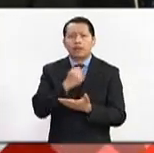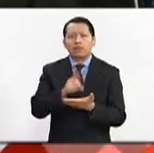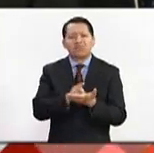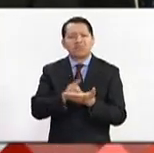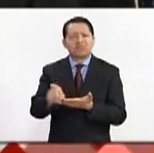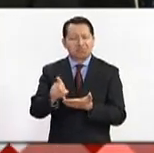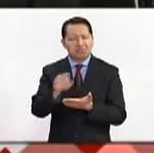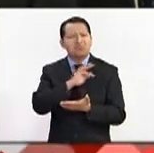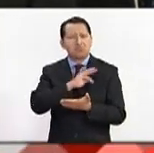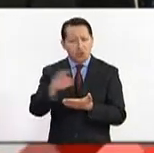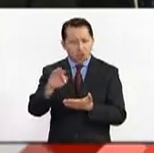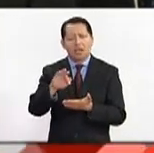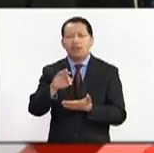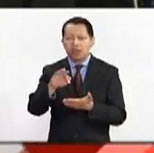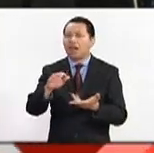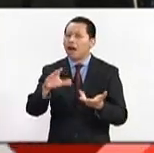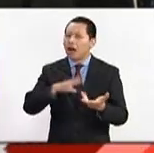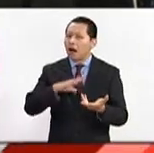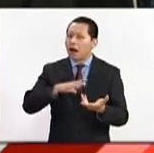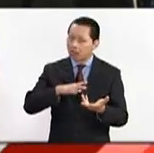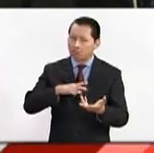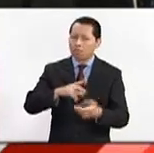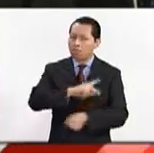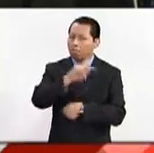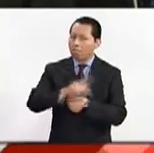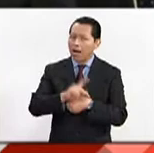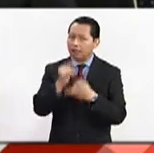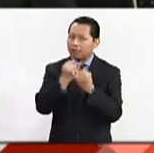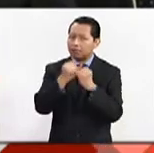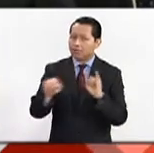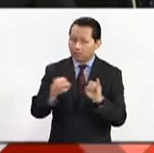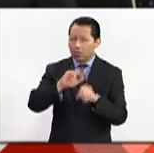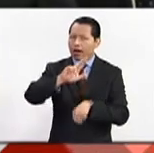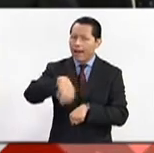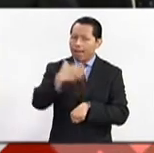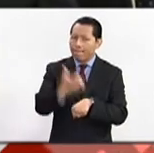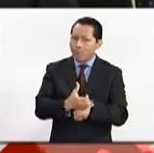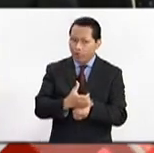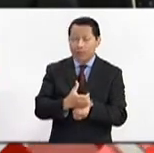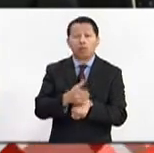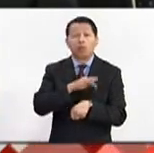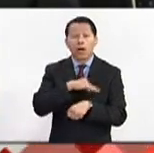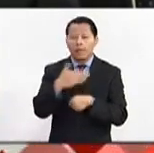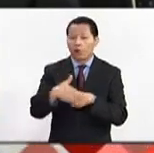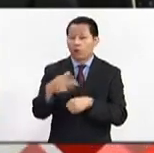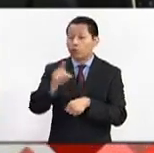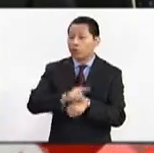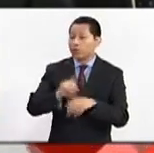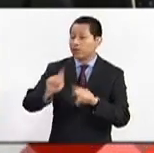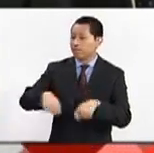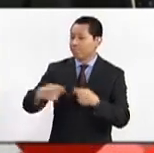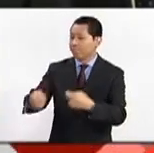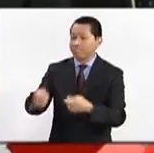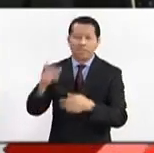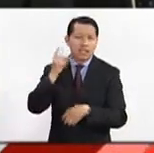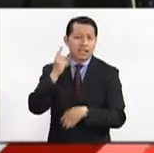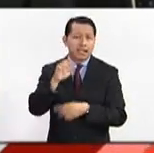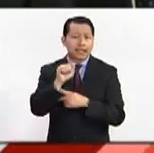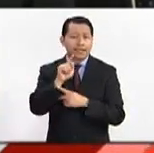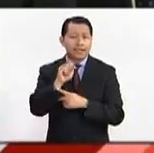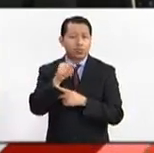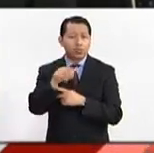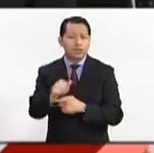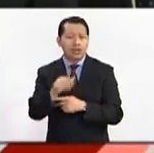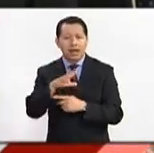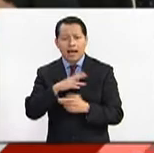se constituya en forma de república. Como consecuencia, el gobierno que presido trasladará los próximos días al Parlamento de Cataluña, sede y